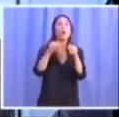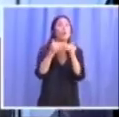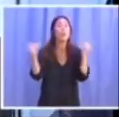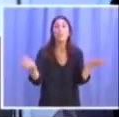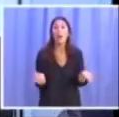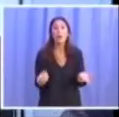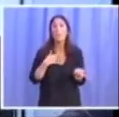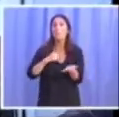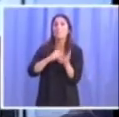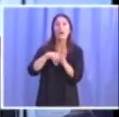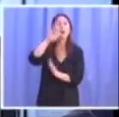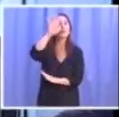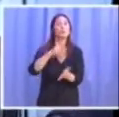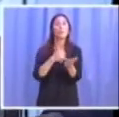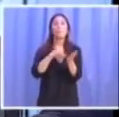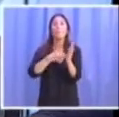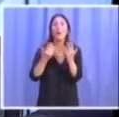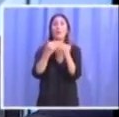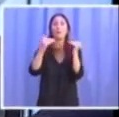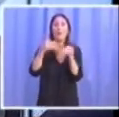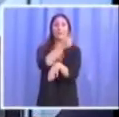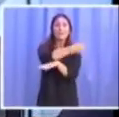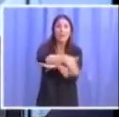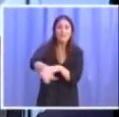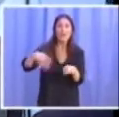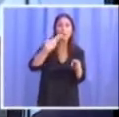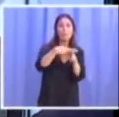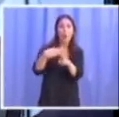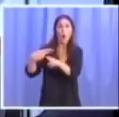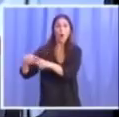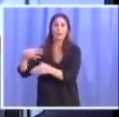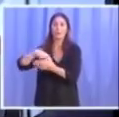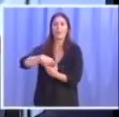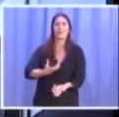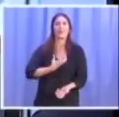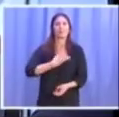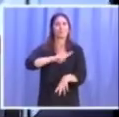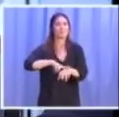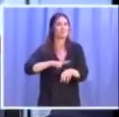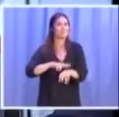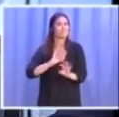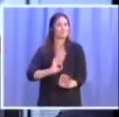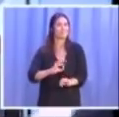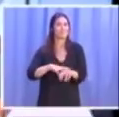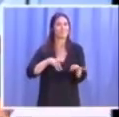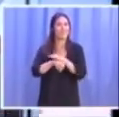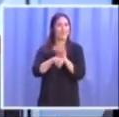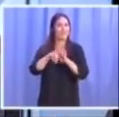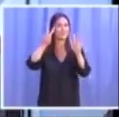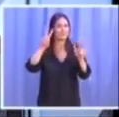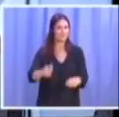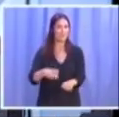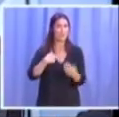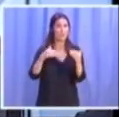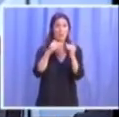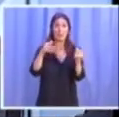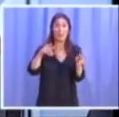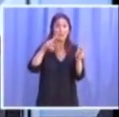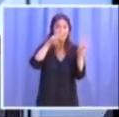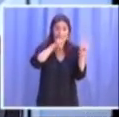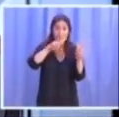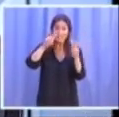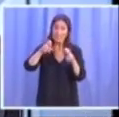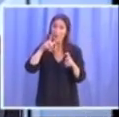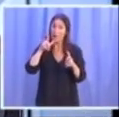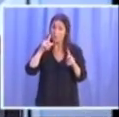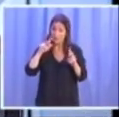con un plan de, el quinto plan de igualdad, la transversalidad de las políticas, una teniente alcaldía en materia de gestión de igualdad. Cuestiones que están en riesgo. Y vuelvo